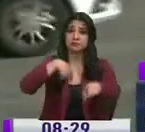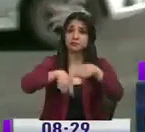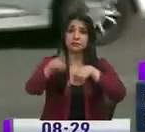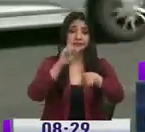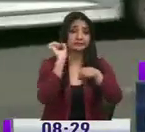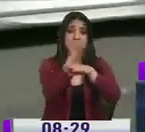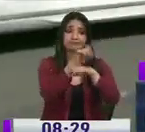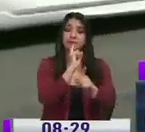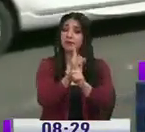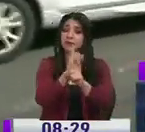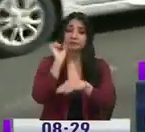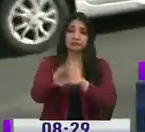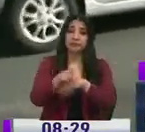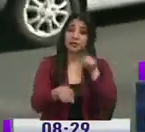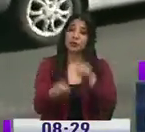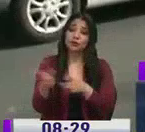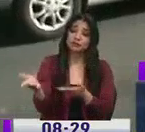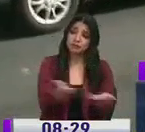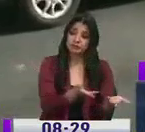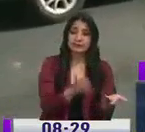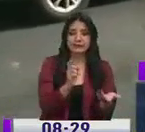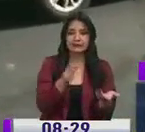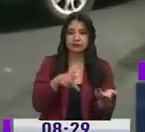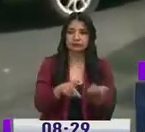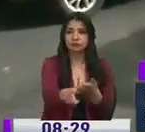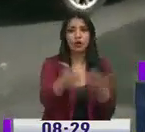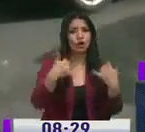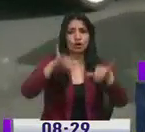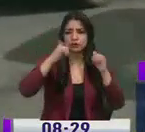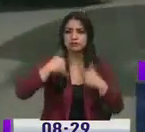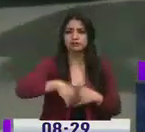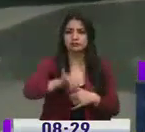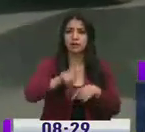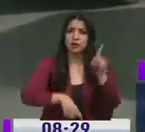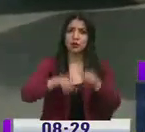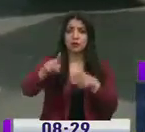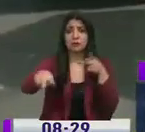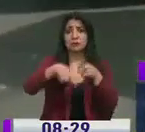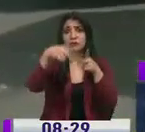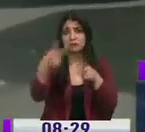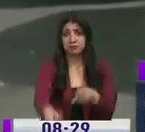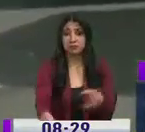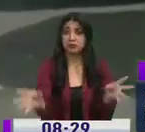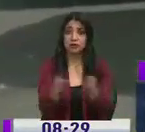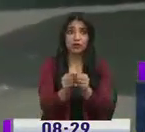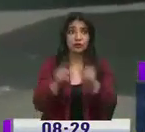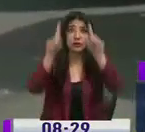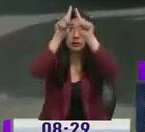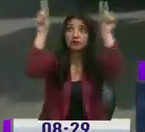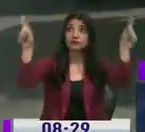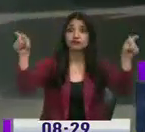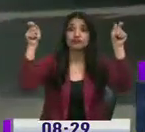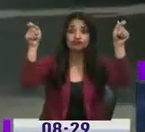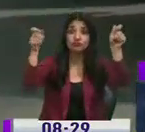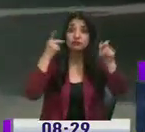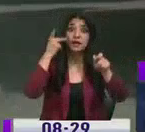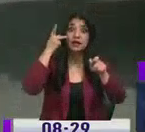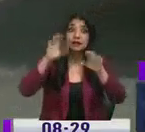Muy pocos dan paso y sinceramente han escapado de irse llevando con todo y cartel a los mismos padres,